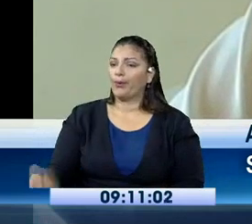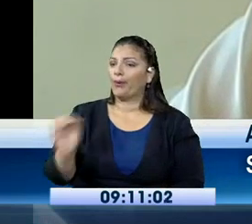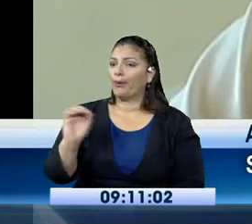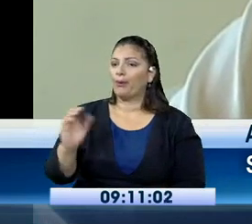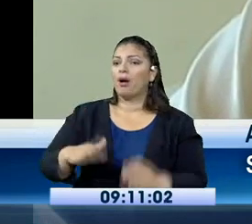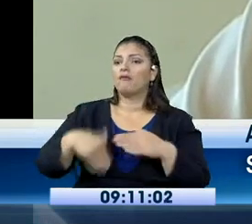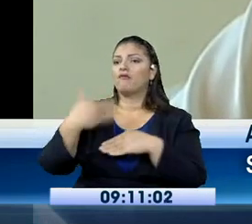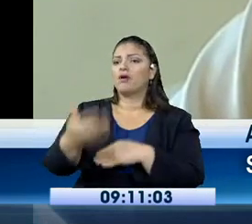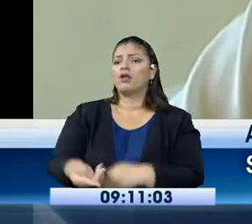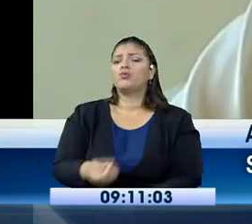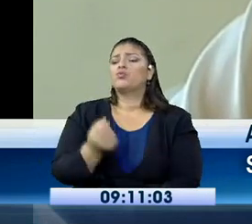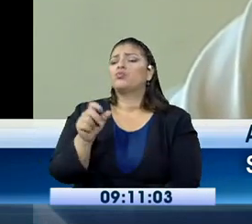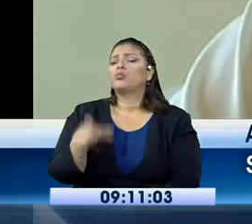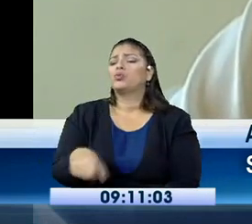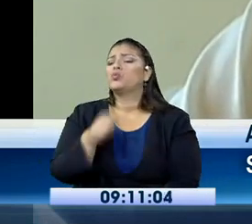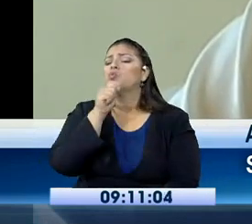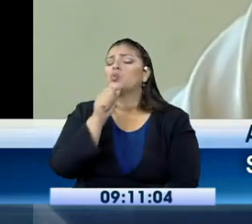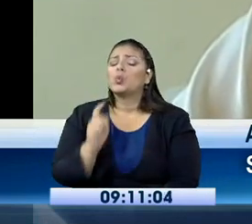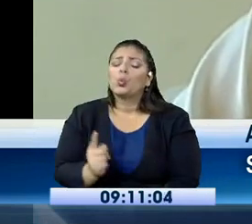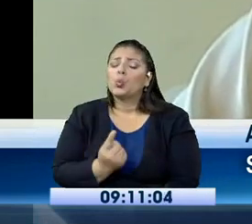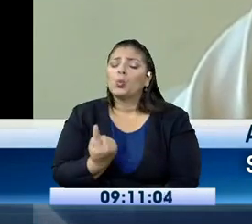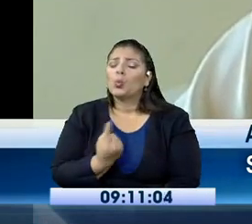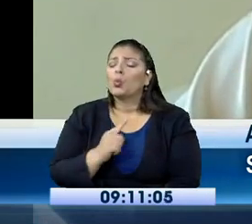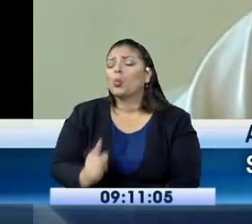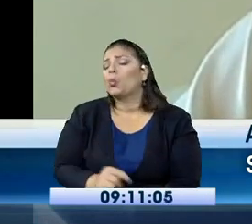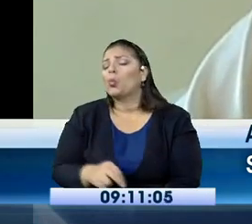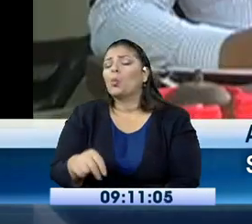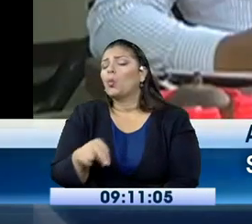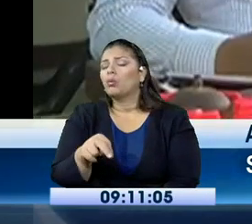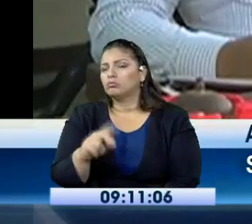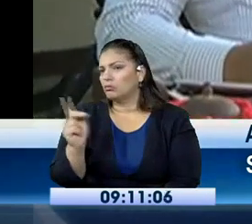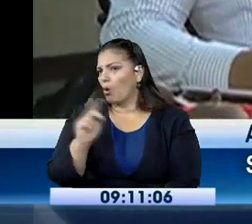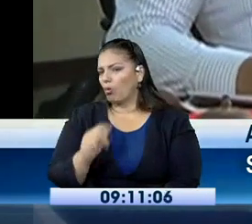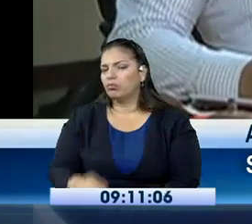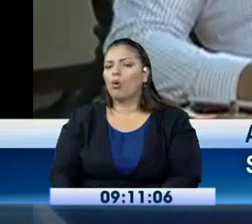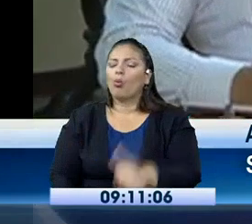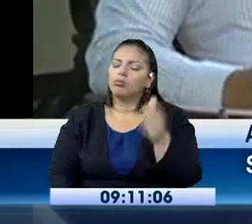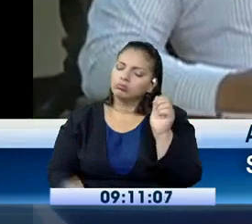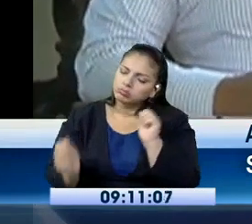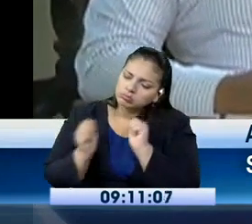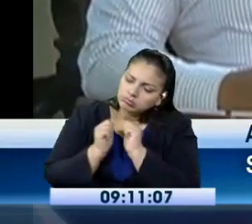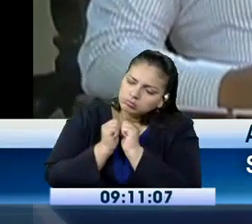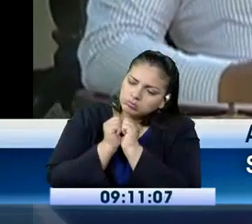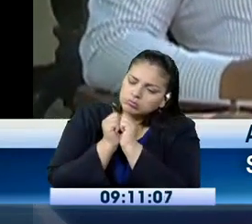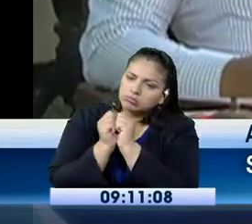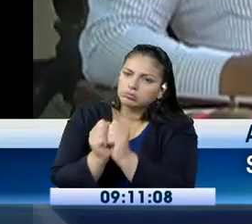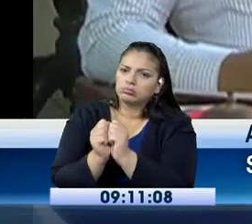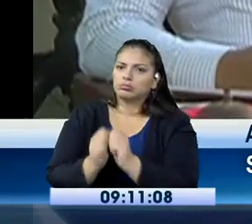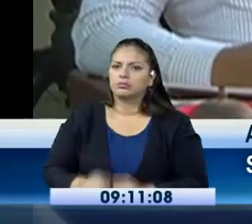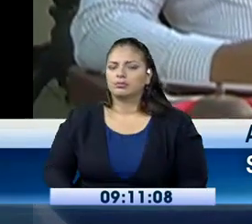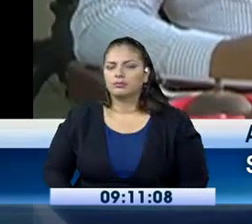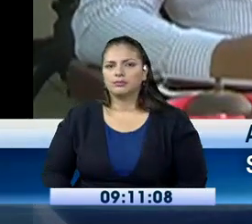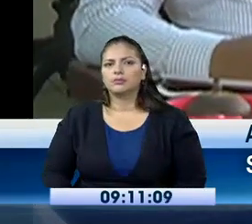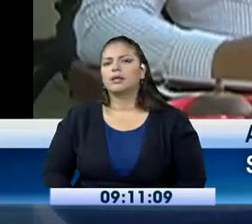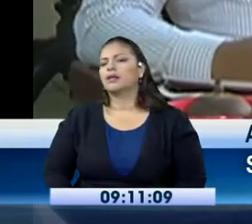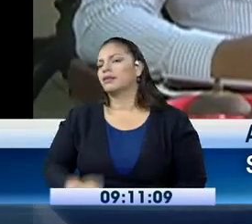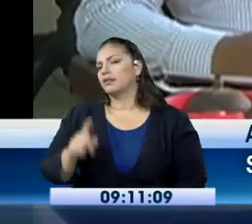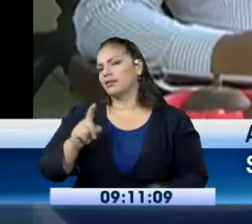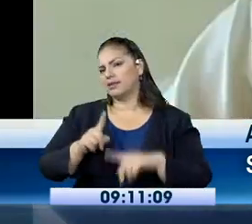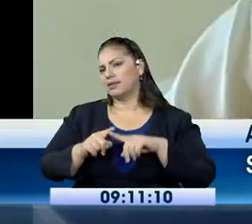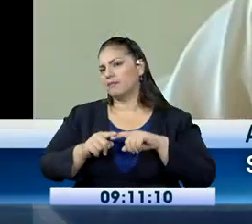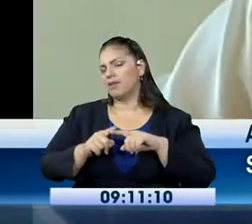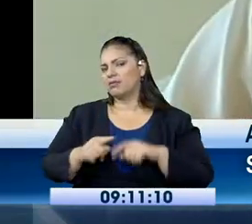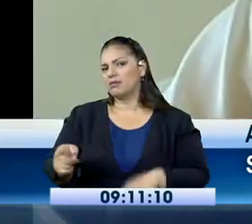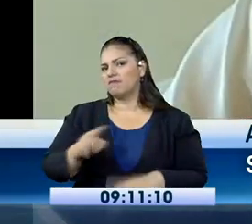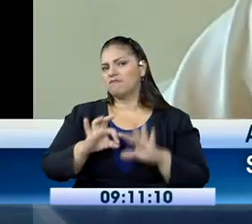pueden ellos asistir y ocuparse o medio tiempo o tiempo entero, de acuerdo a la necesidad de la familia. Pero no